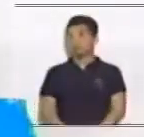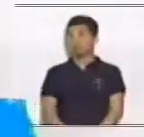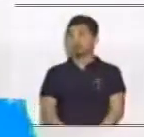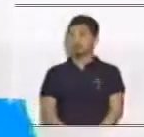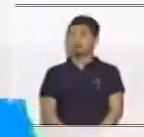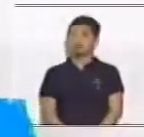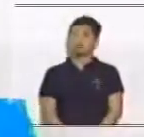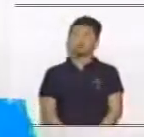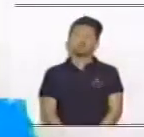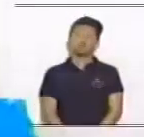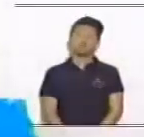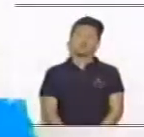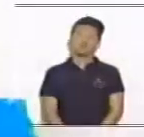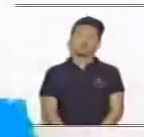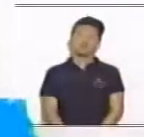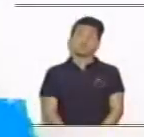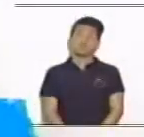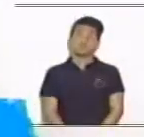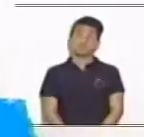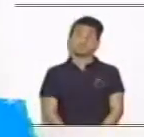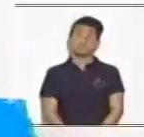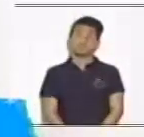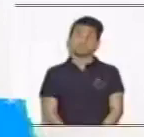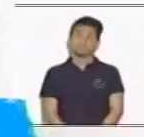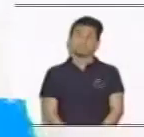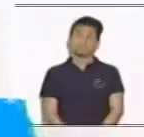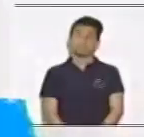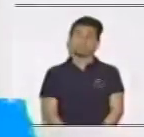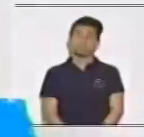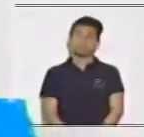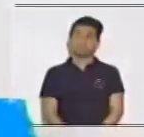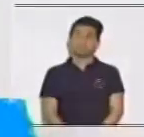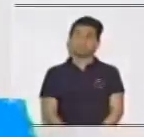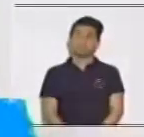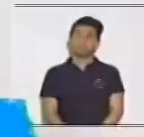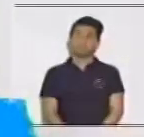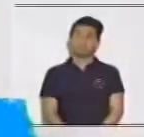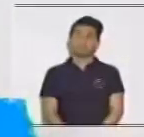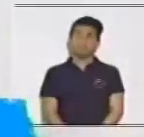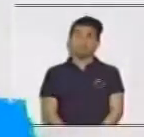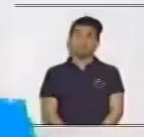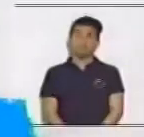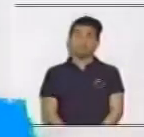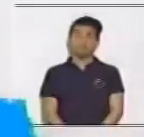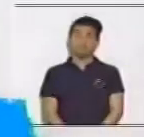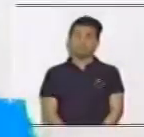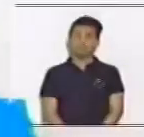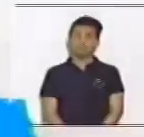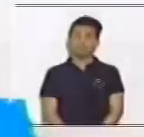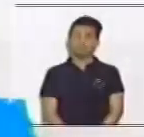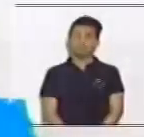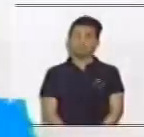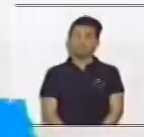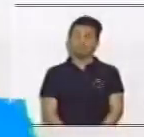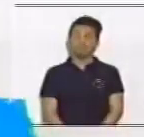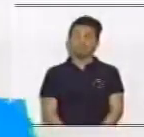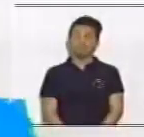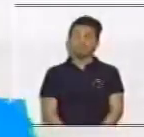En este podemos aprovechar para decir lo siguiente. Aquí está el ángulo recto de